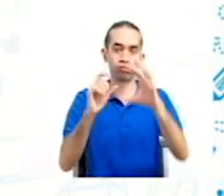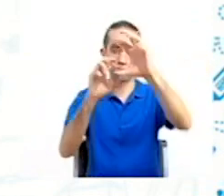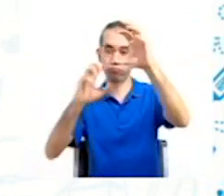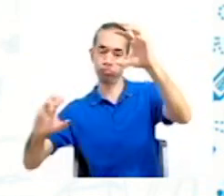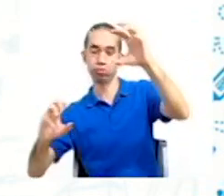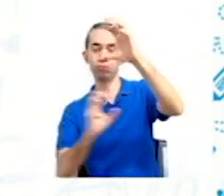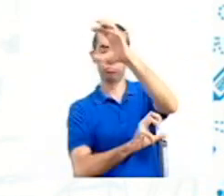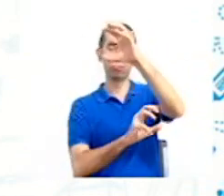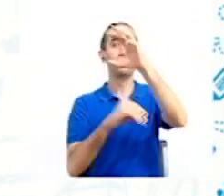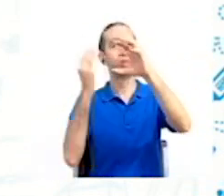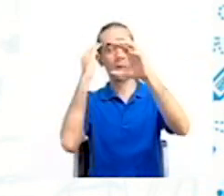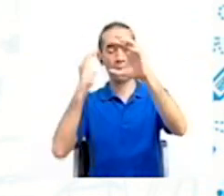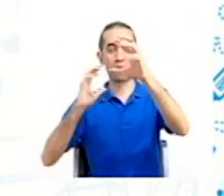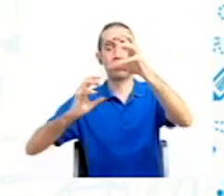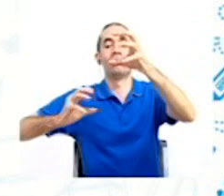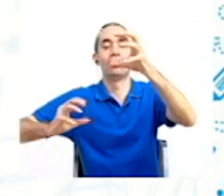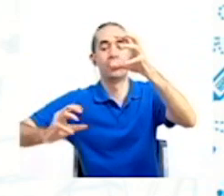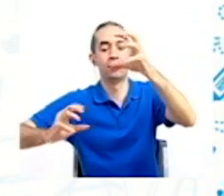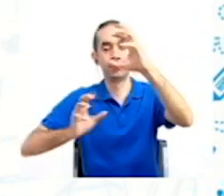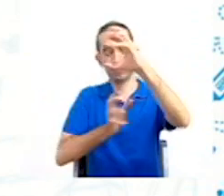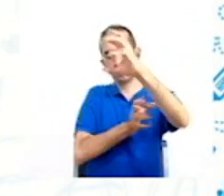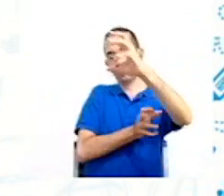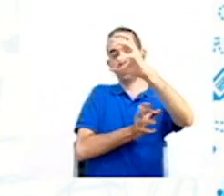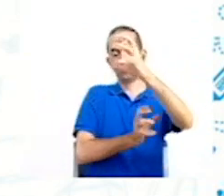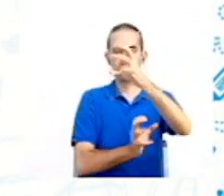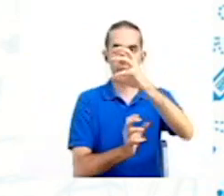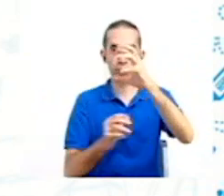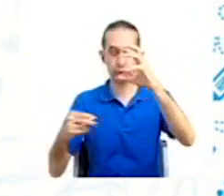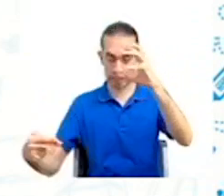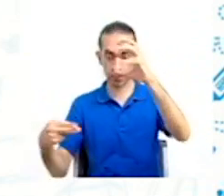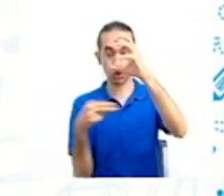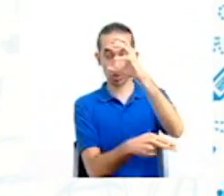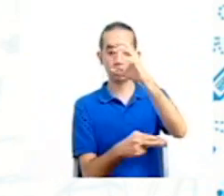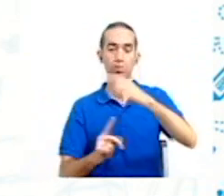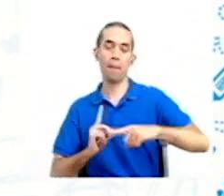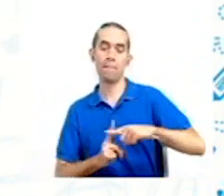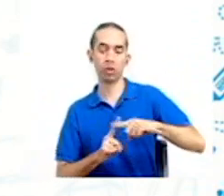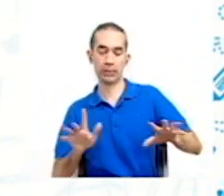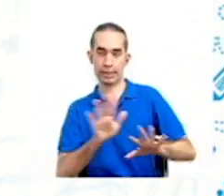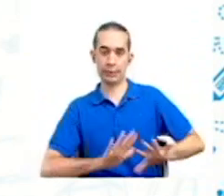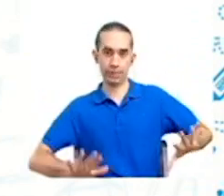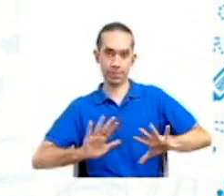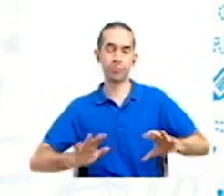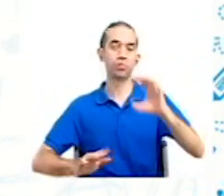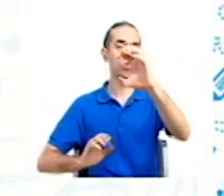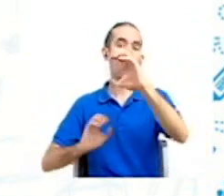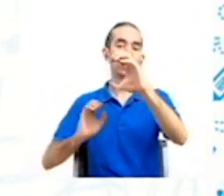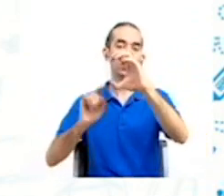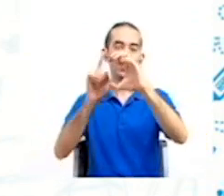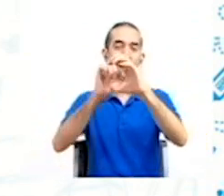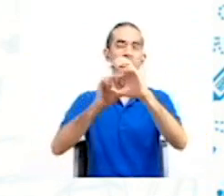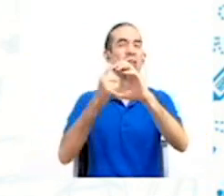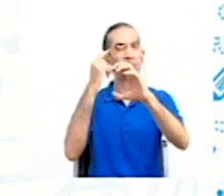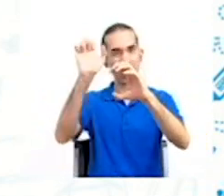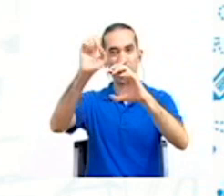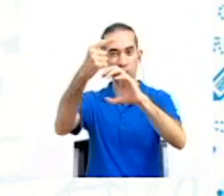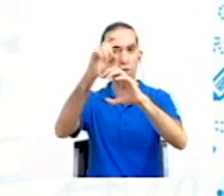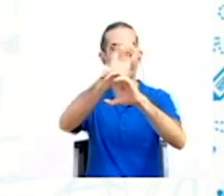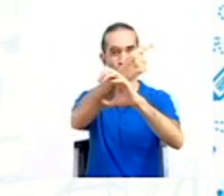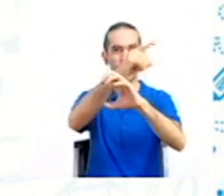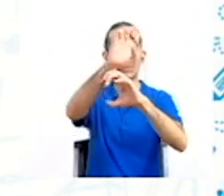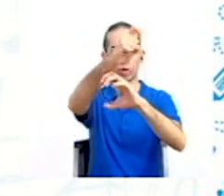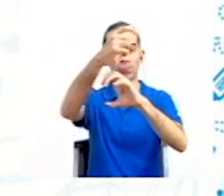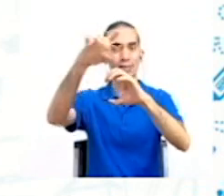es tridimensional. En esta molécula el hidrógeno es la parte positiva y el oxígeno, los electrones que quedaron